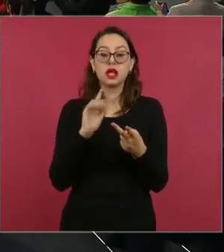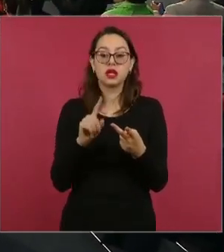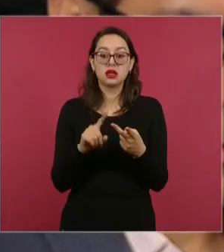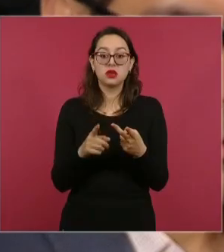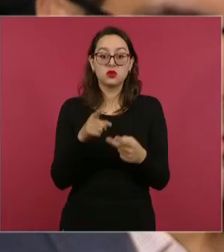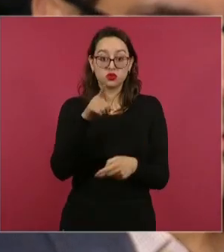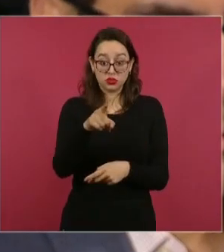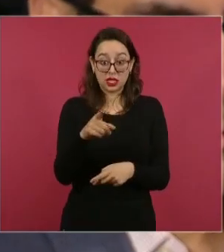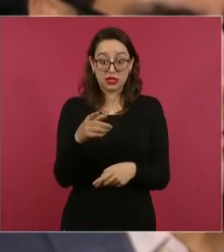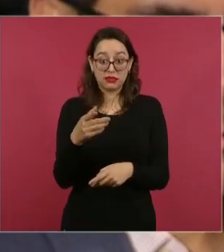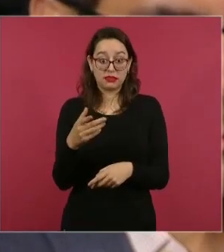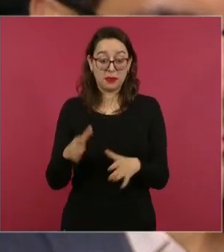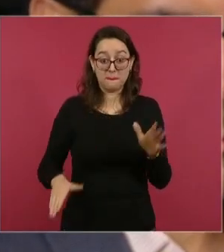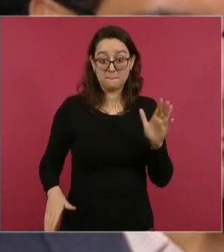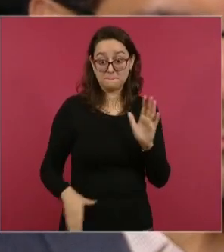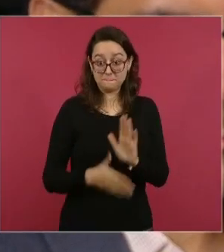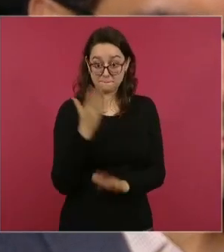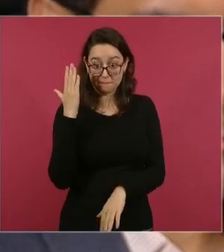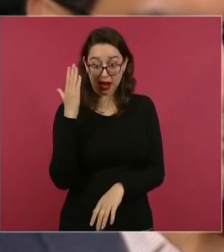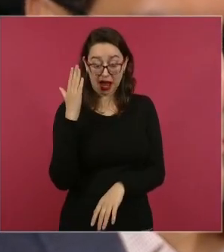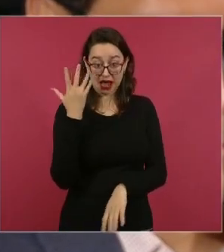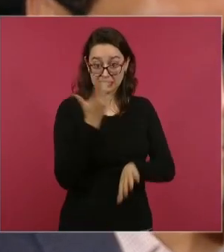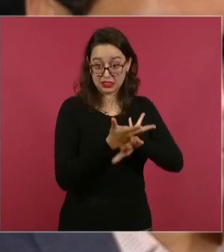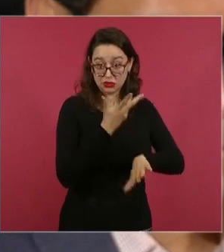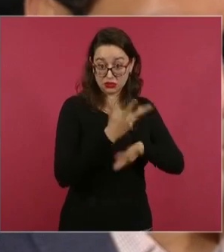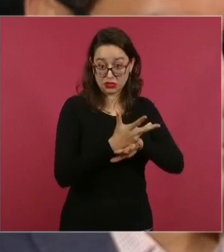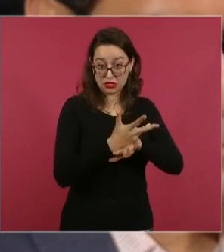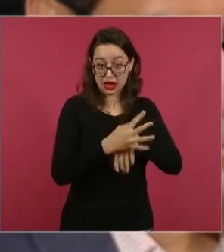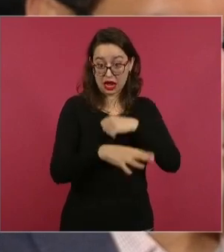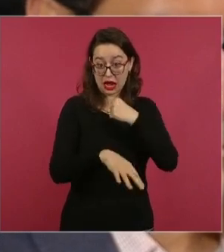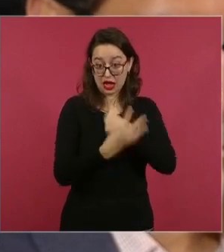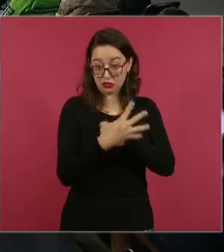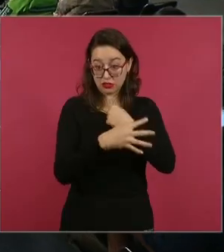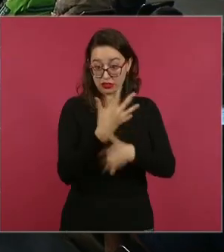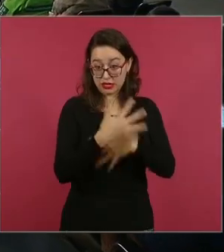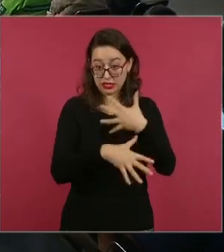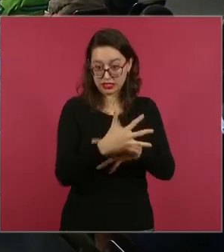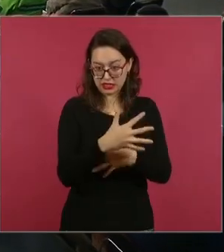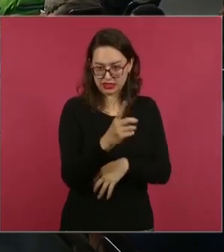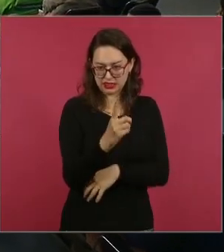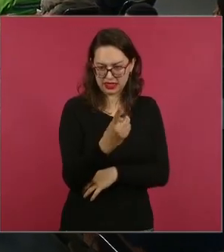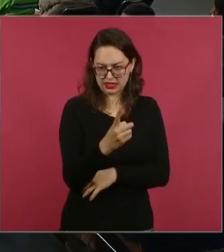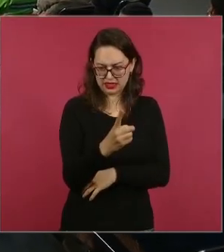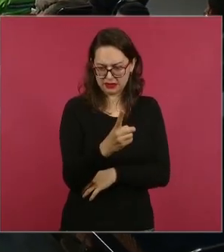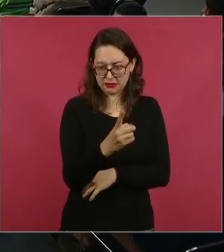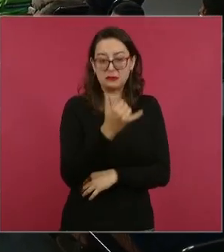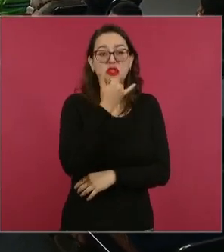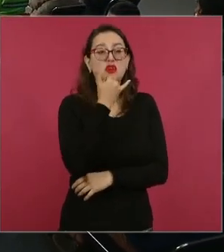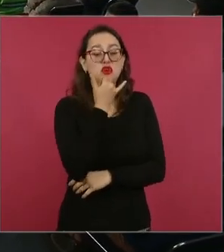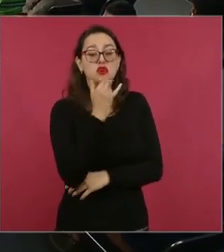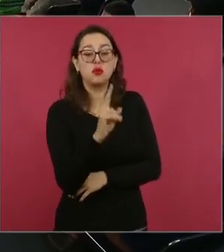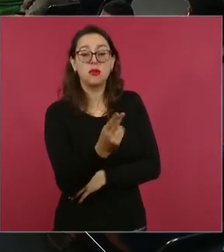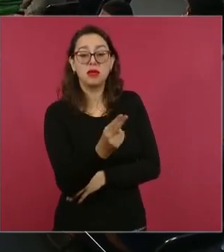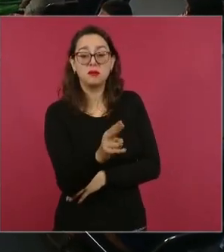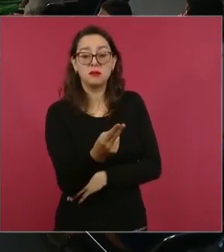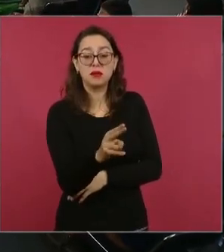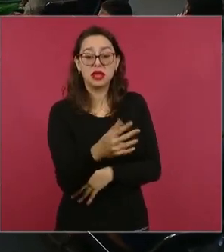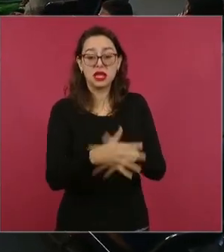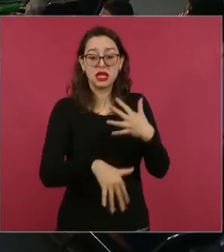viaje a San Francisco el próximo 14 y 15 de diciembre de noviembre